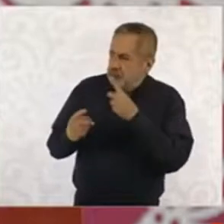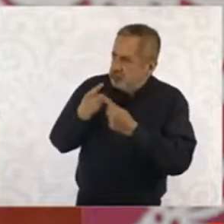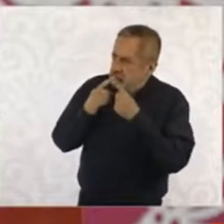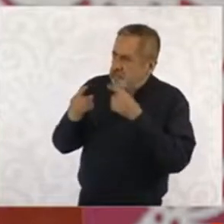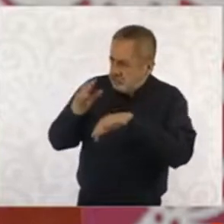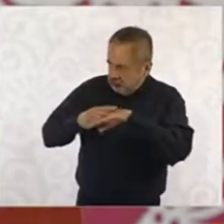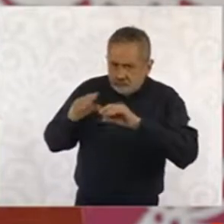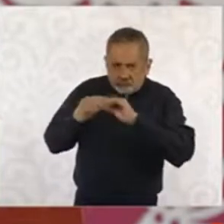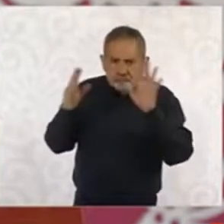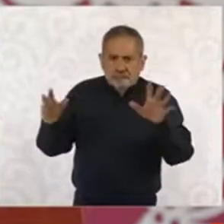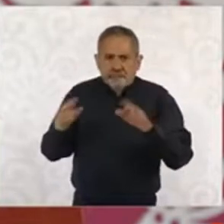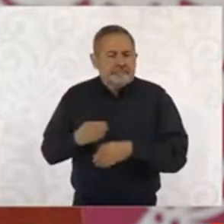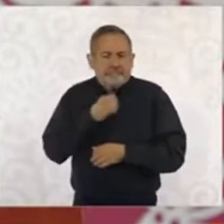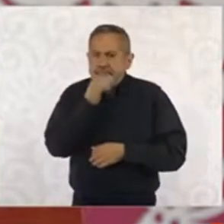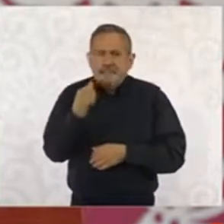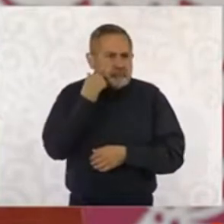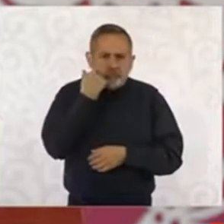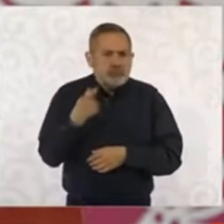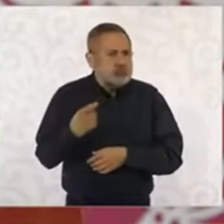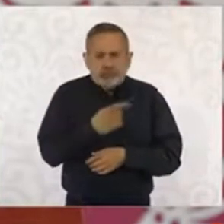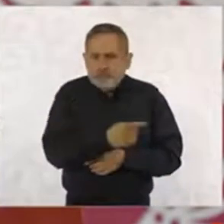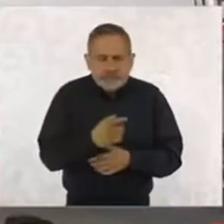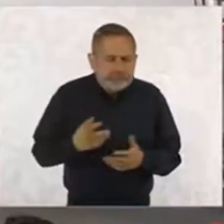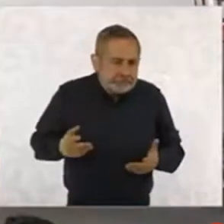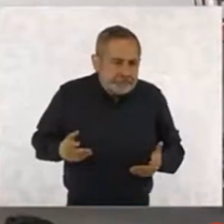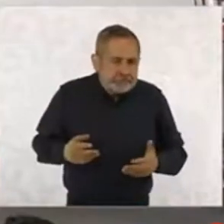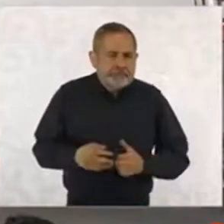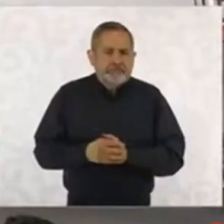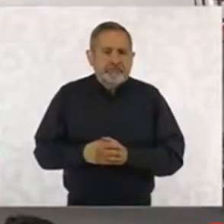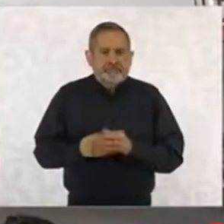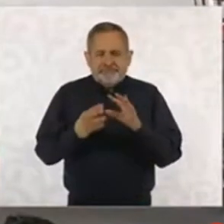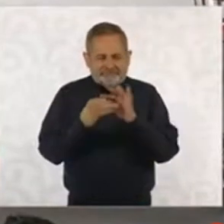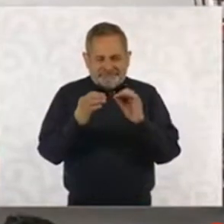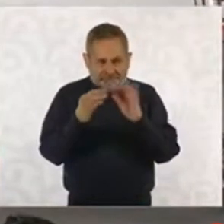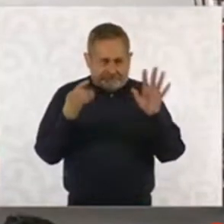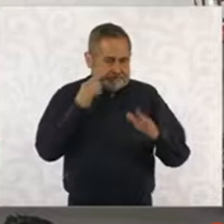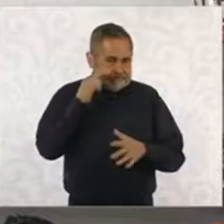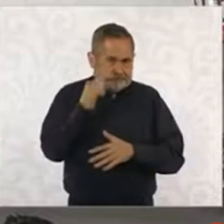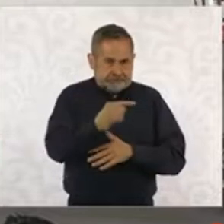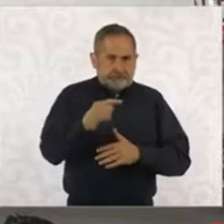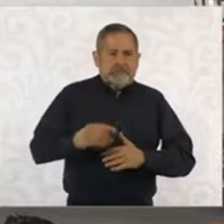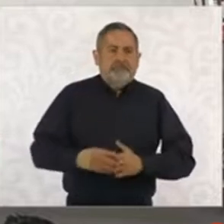las cuentas claras con el SAT. Y ya específicamente, siguiente,